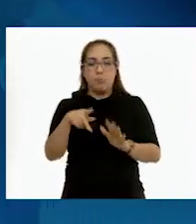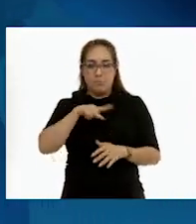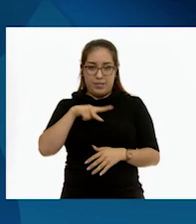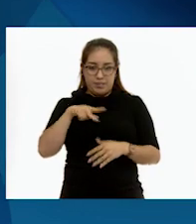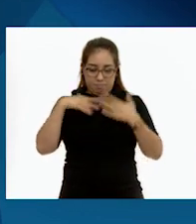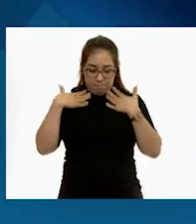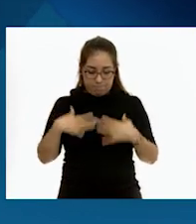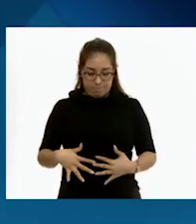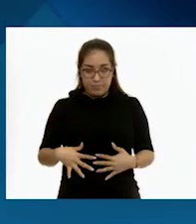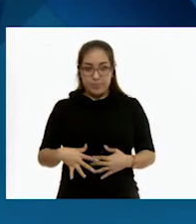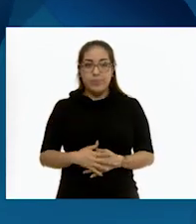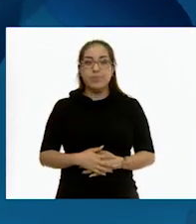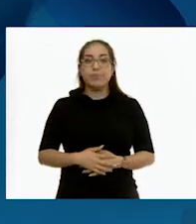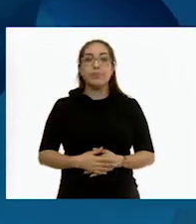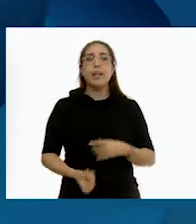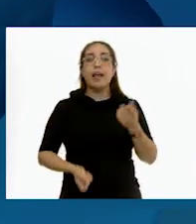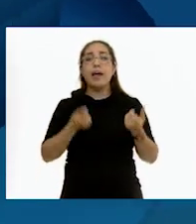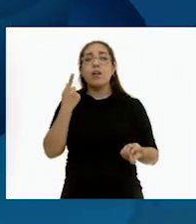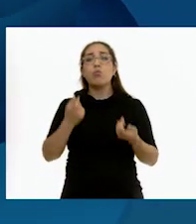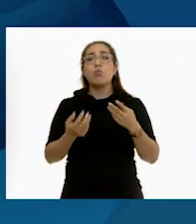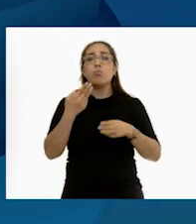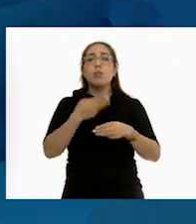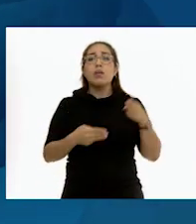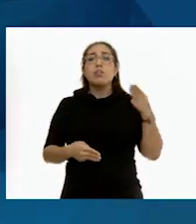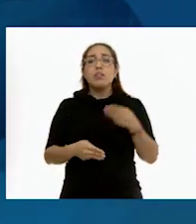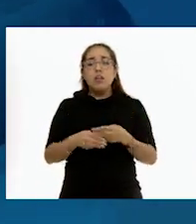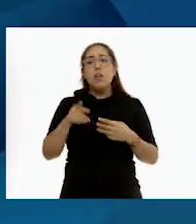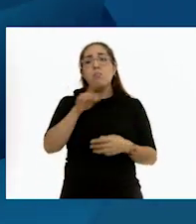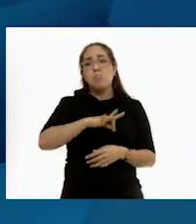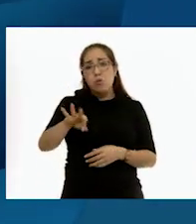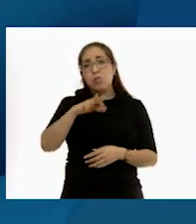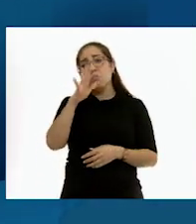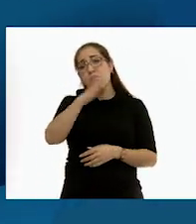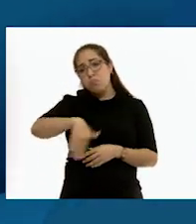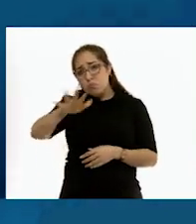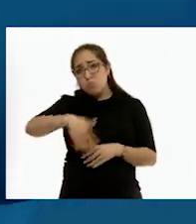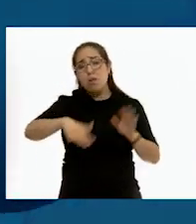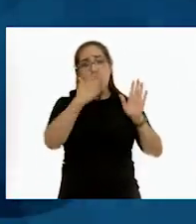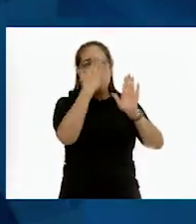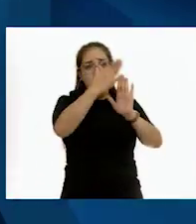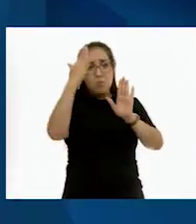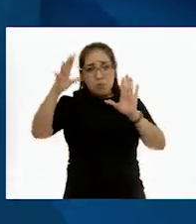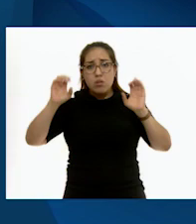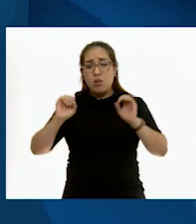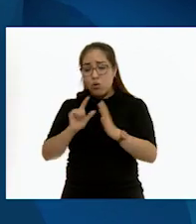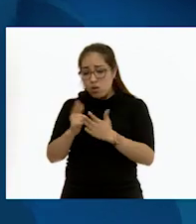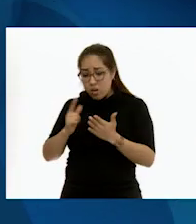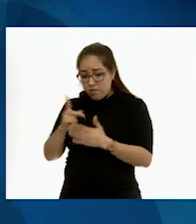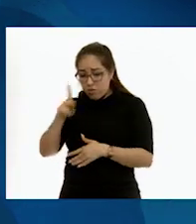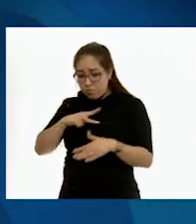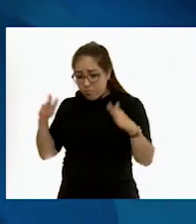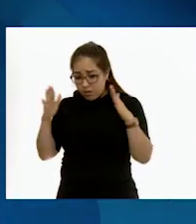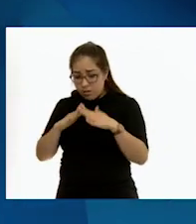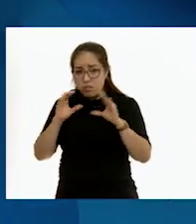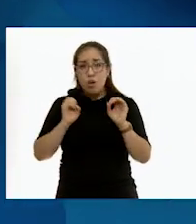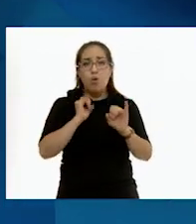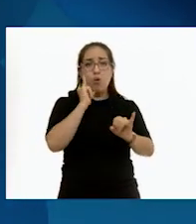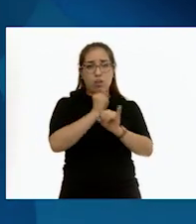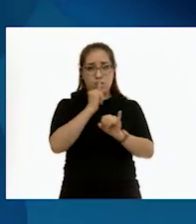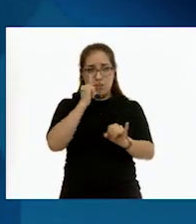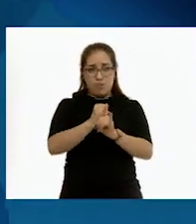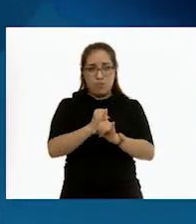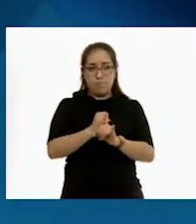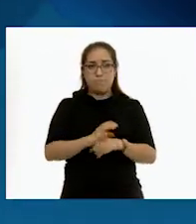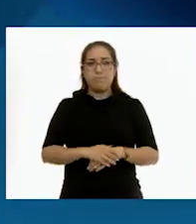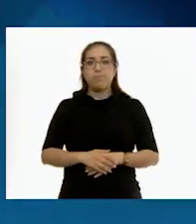collage. Algunos de estos materiales los podemos consultar en bibliotecas, libros que tengamos en casa o en internet.